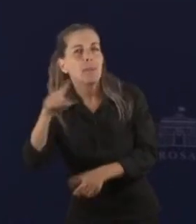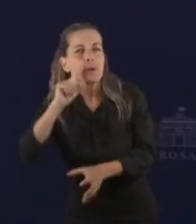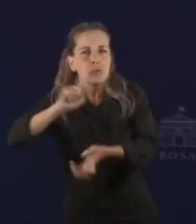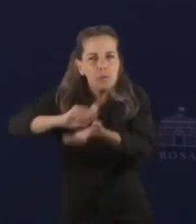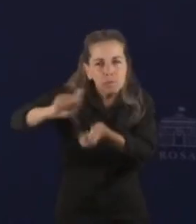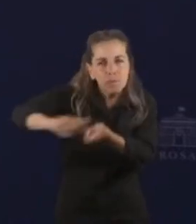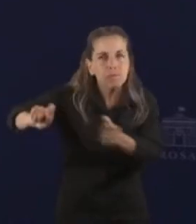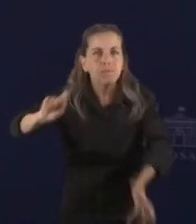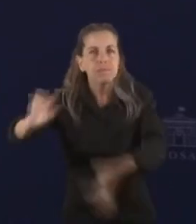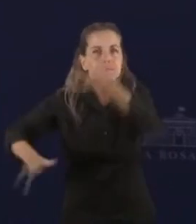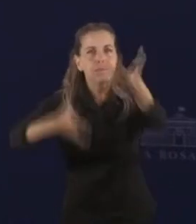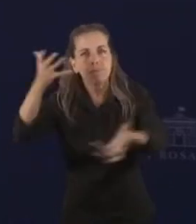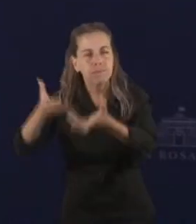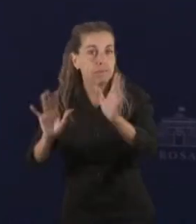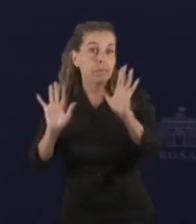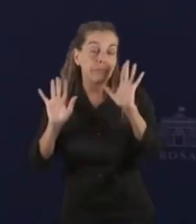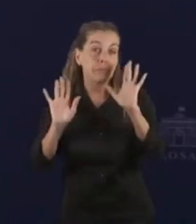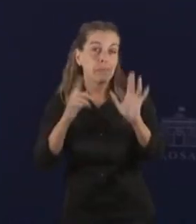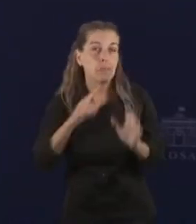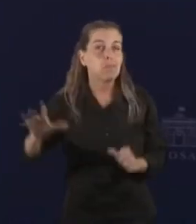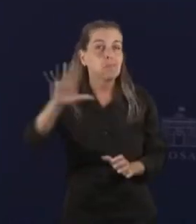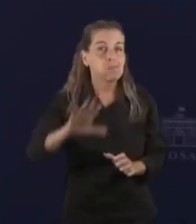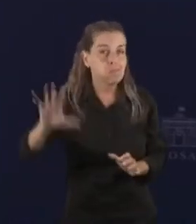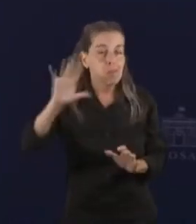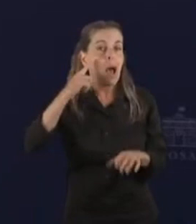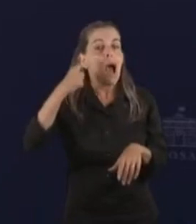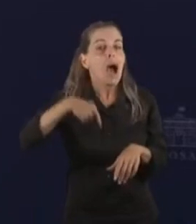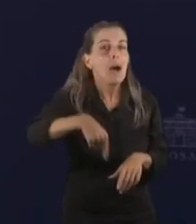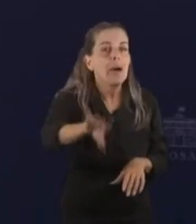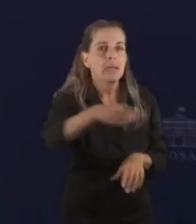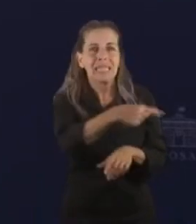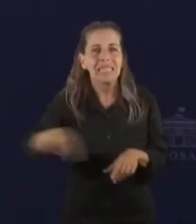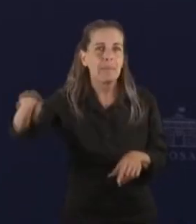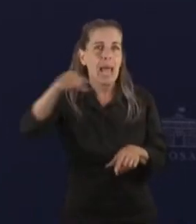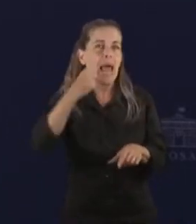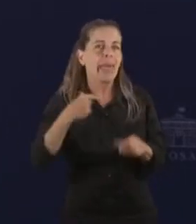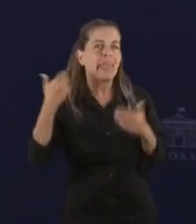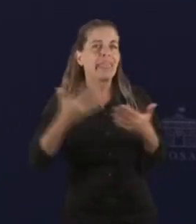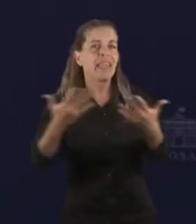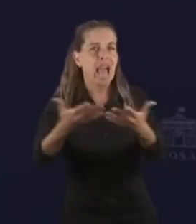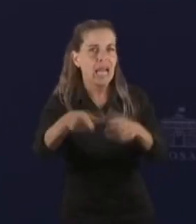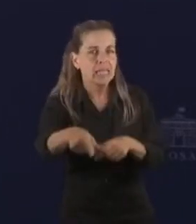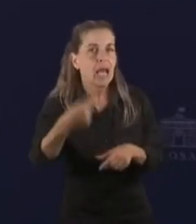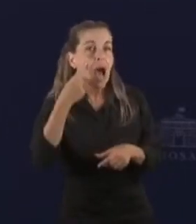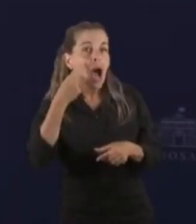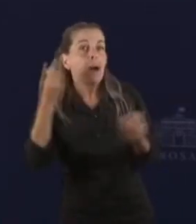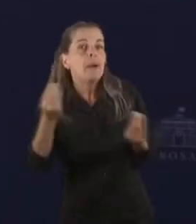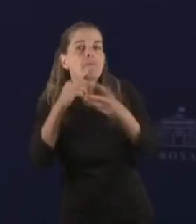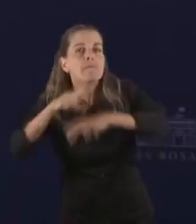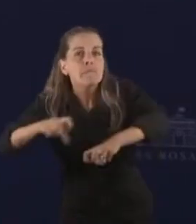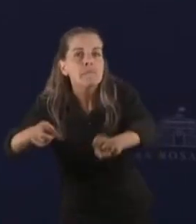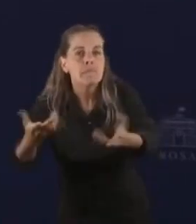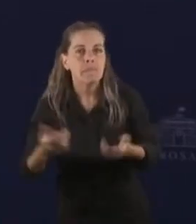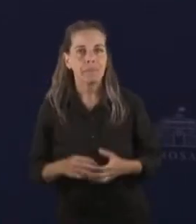todas maneras bueno eh con el transcurrir de las horas iremos seguramente teniendo algún dato algún